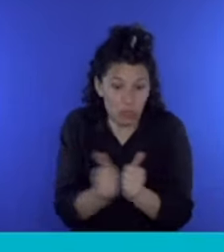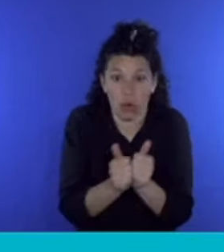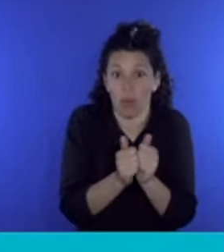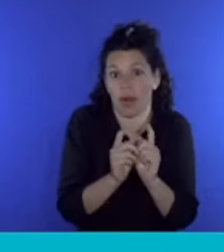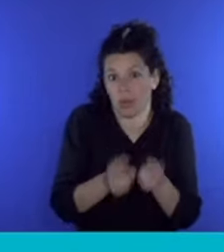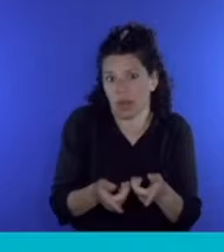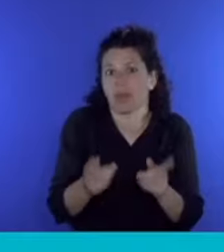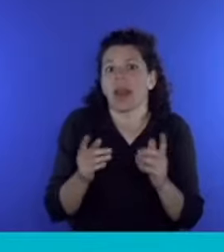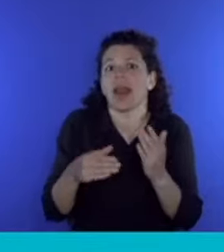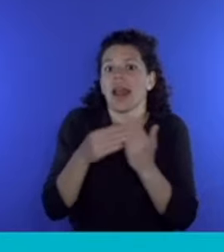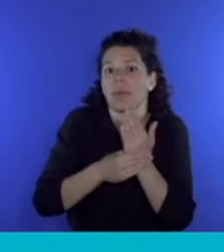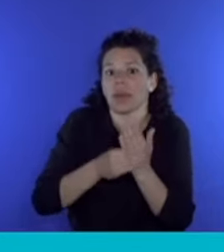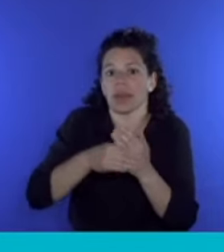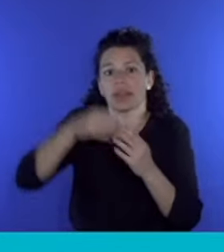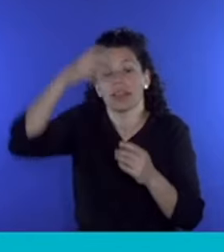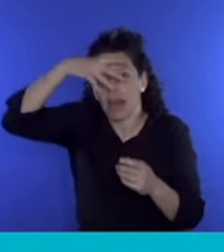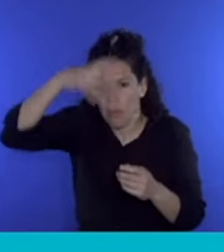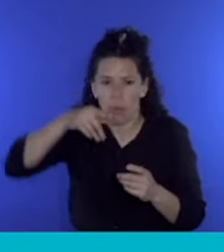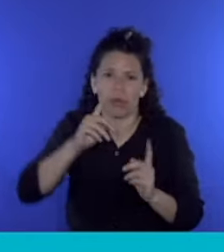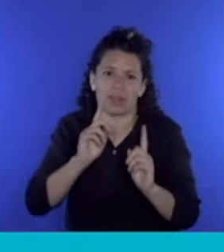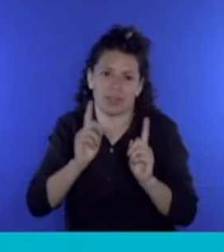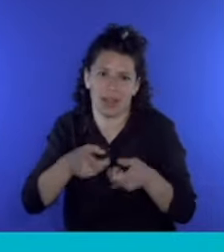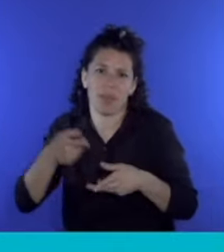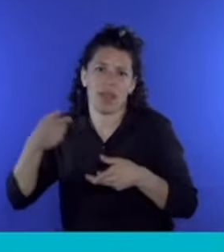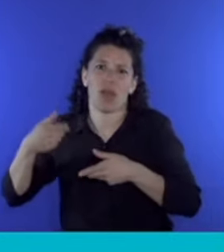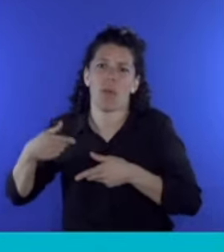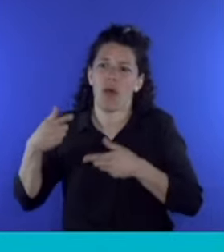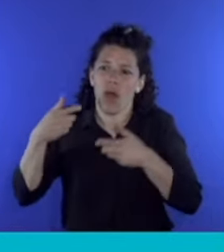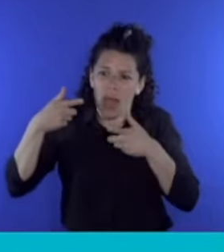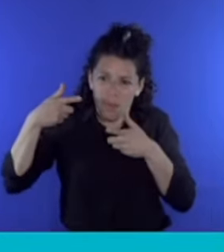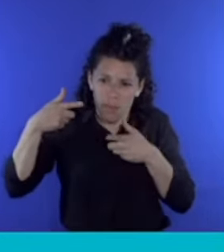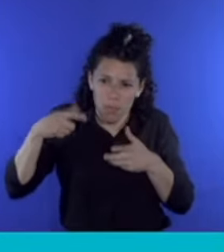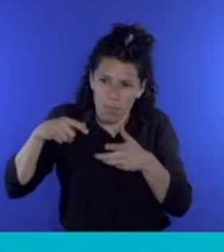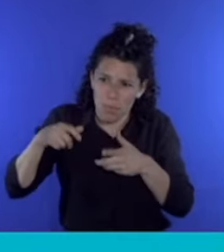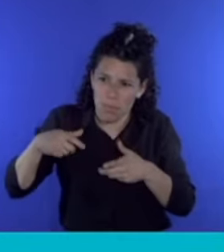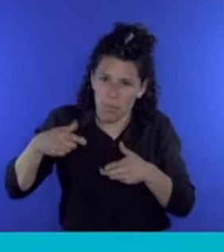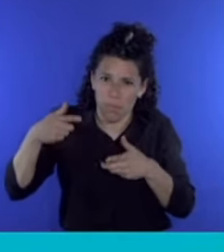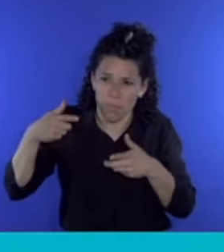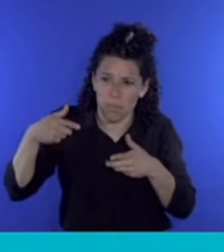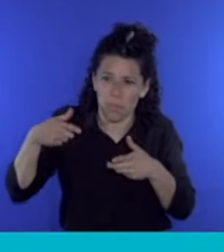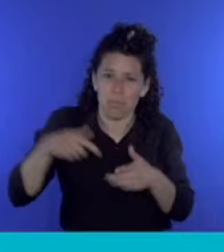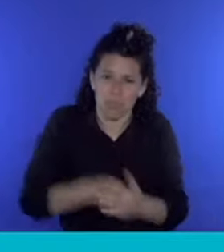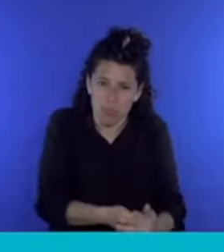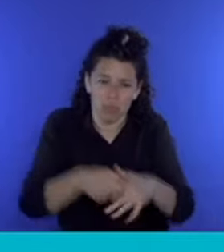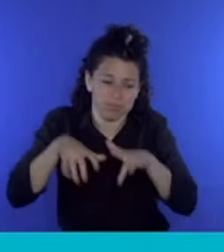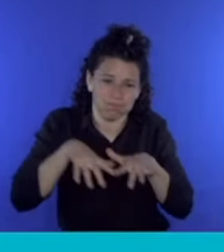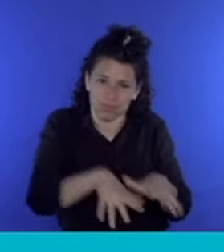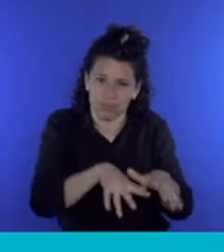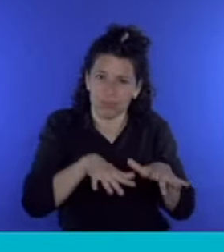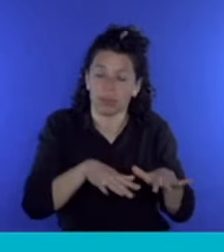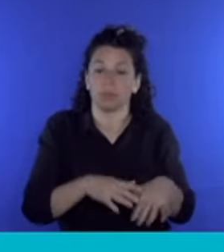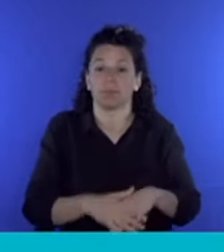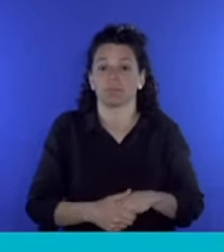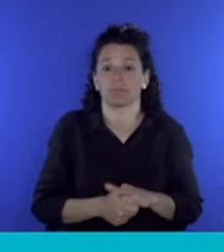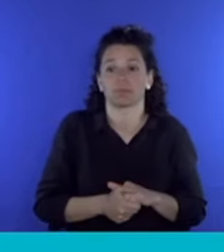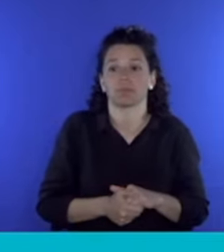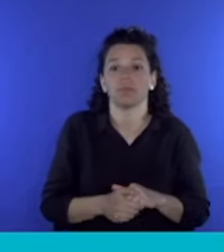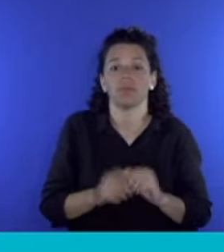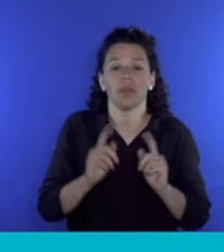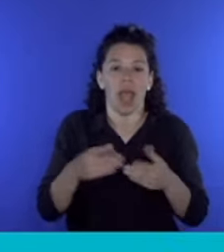Patricia ulrich los reprimió allí en cerca del Congreso Nacional allí junto a mis